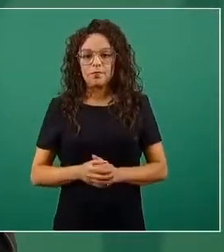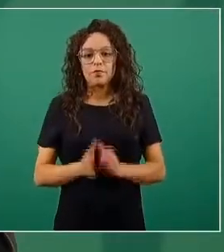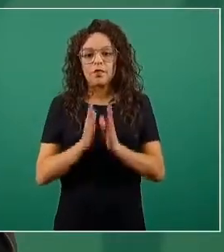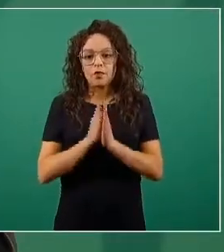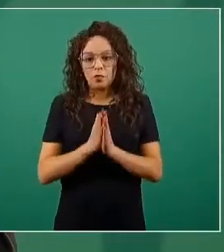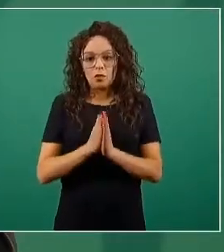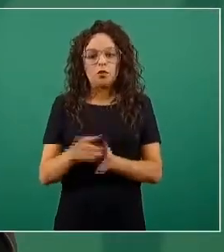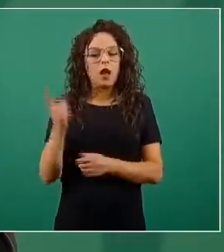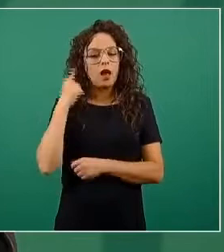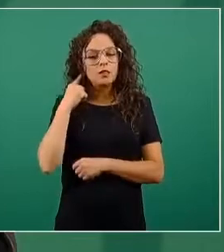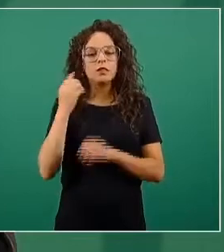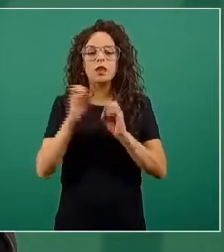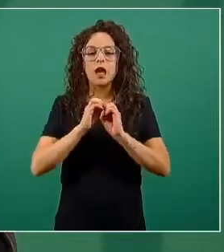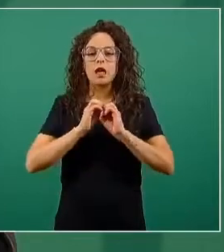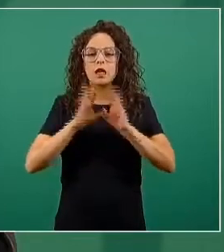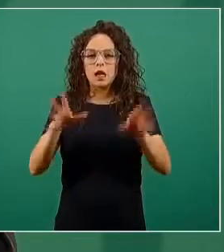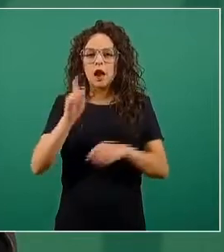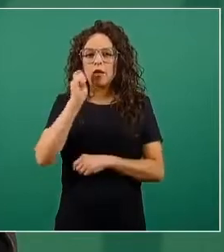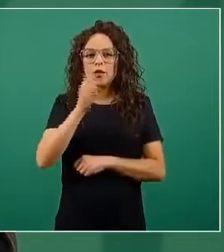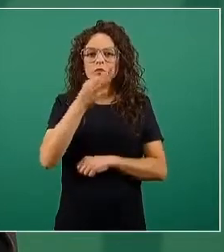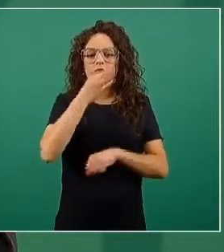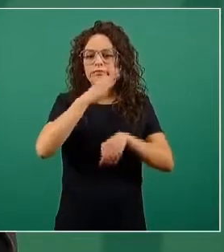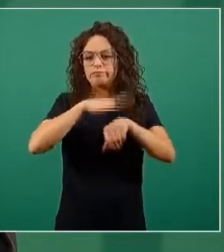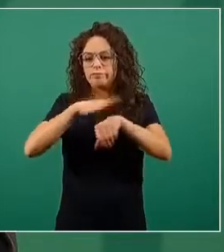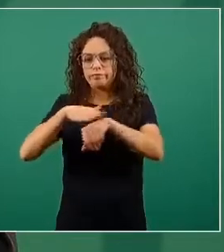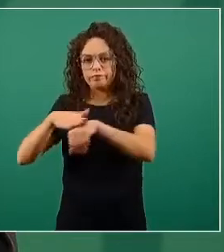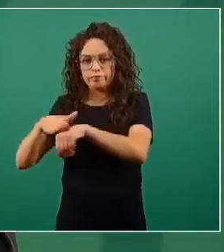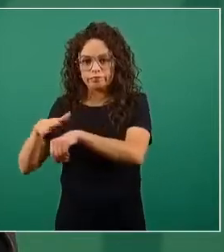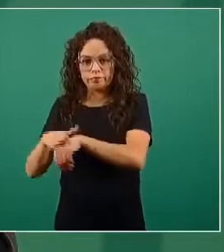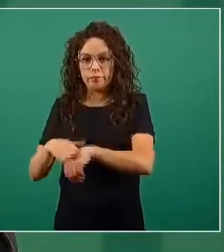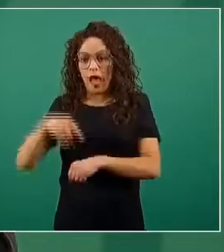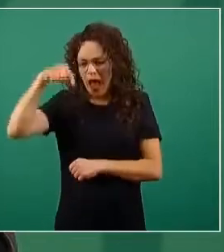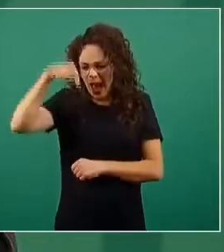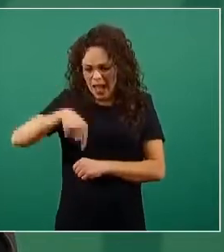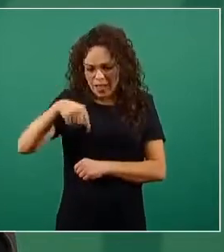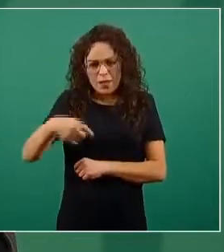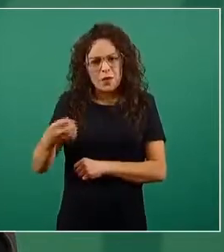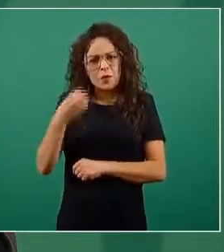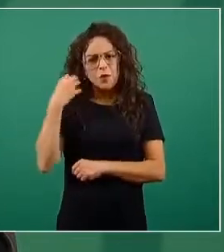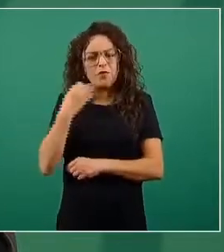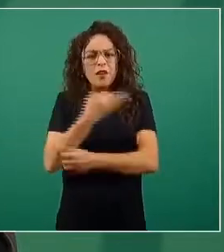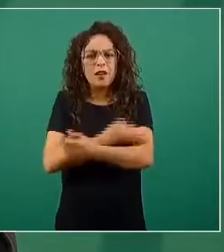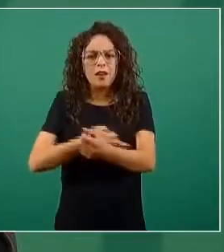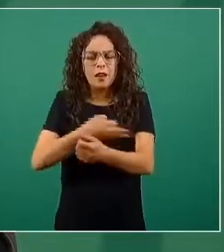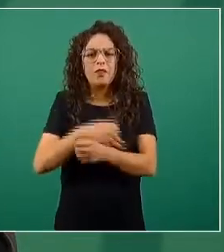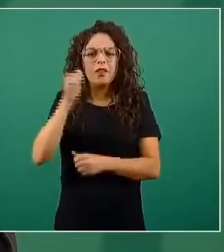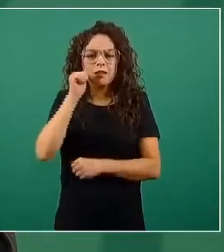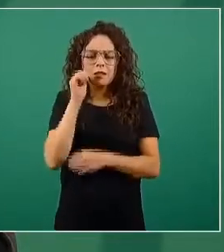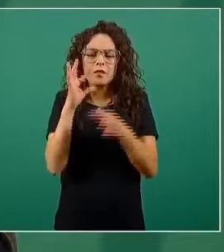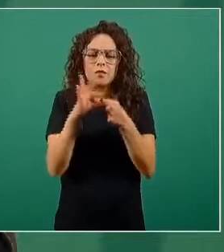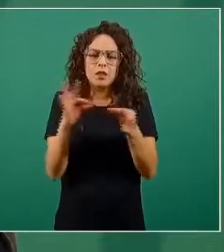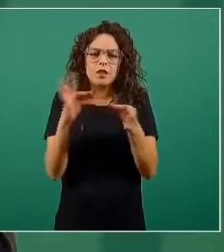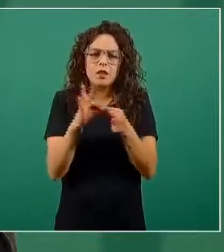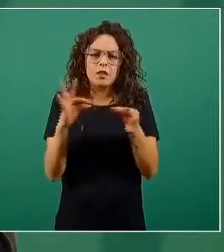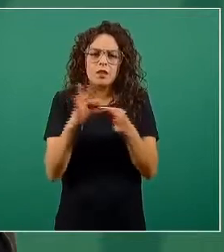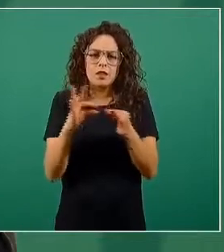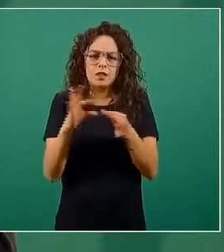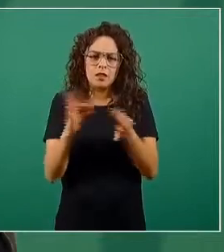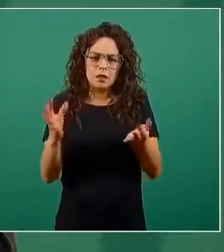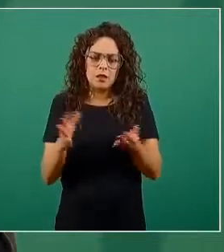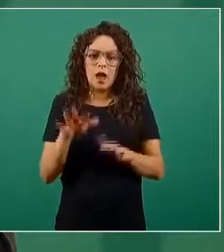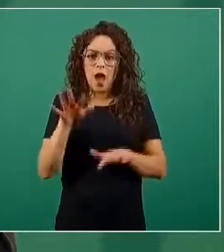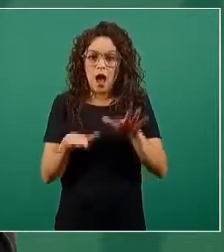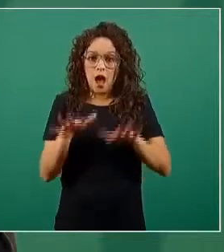escuchemos claramente como las indicaciones de pues sobre todo en estas conferencias se hace hincapié en que también podemos tener llamadas